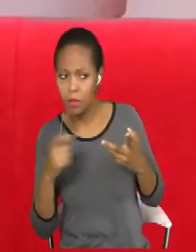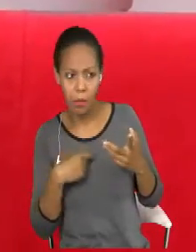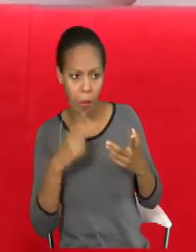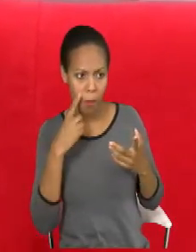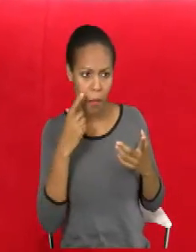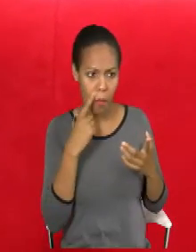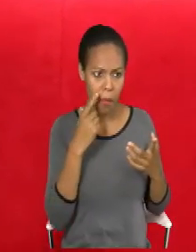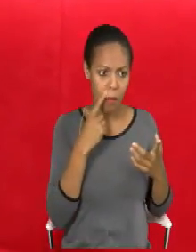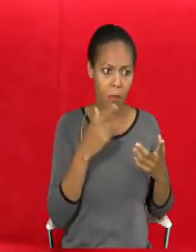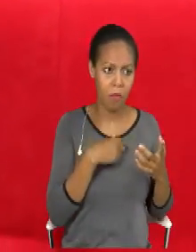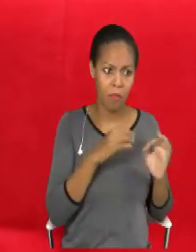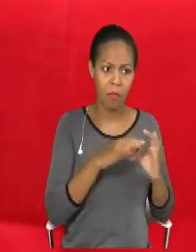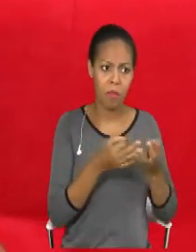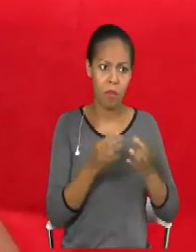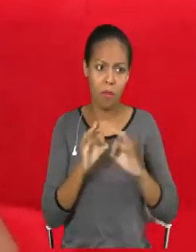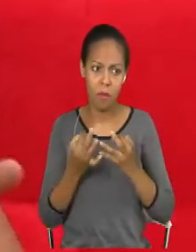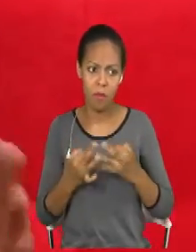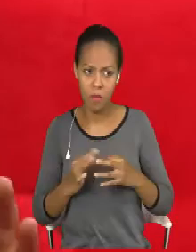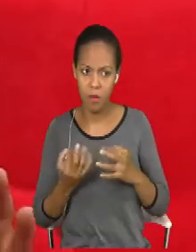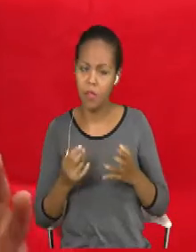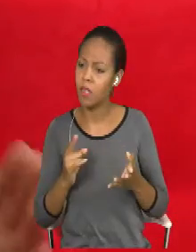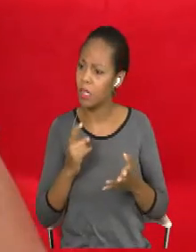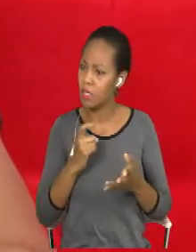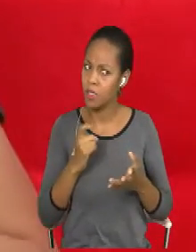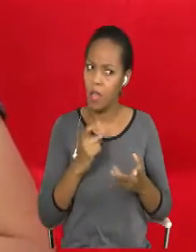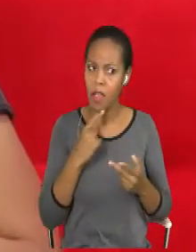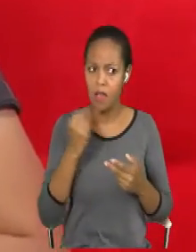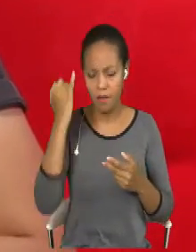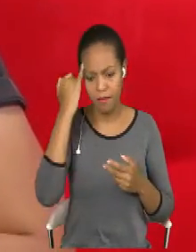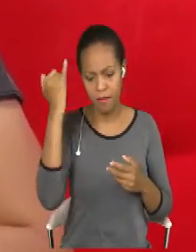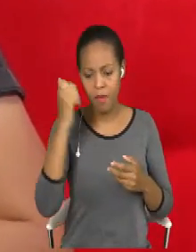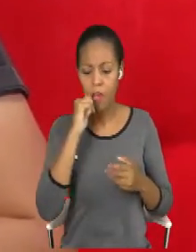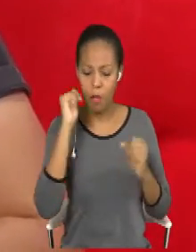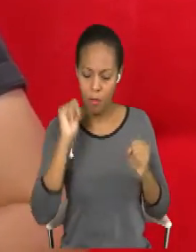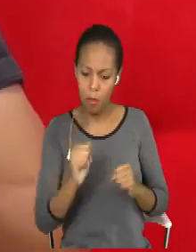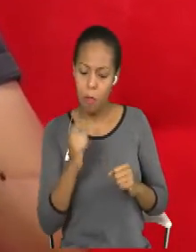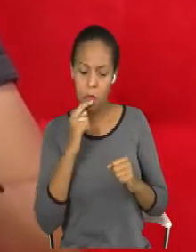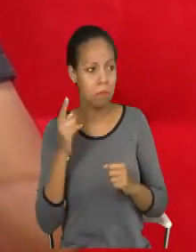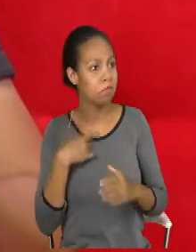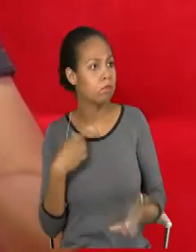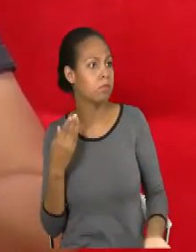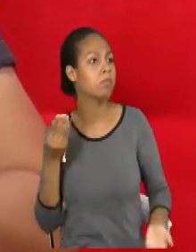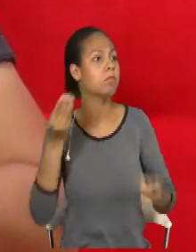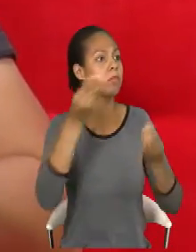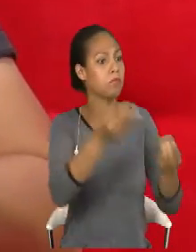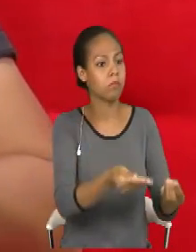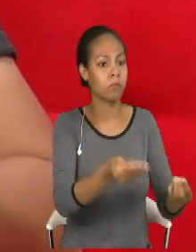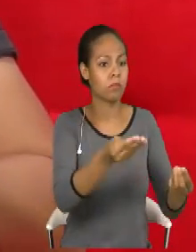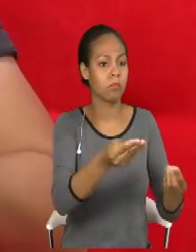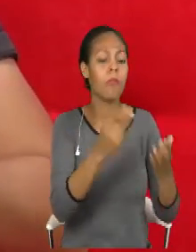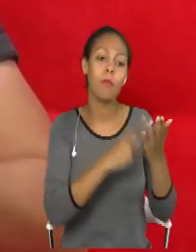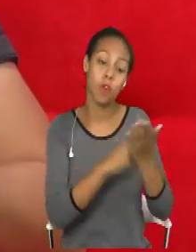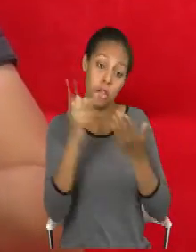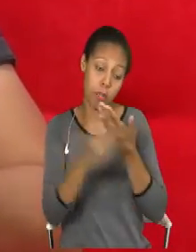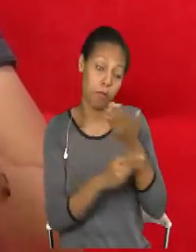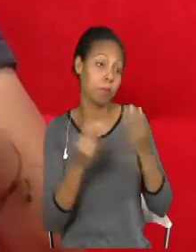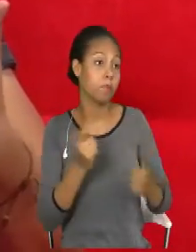mis familiares, y decidimos crear una idea de negocio que fue lo que presentamos. Entonces, como les venía